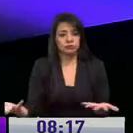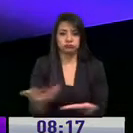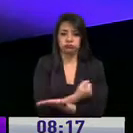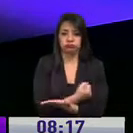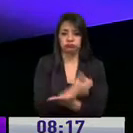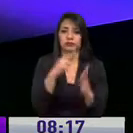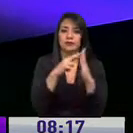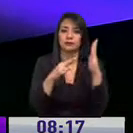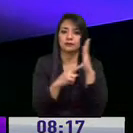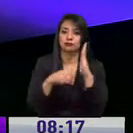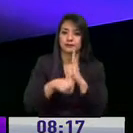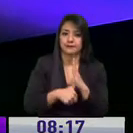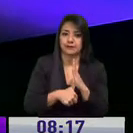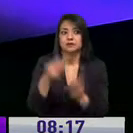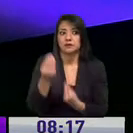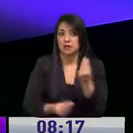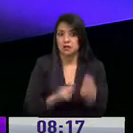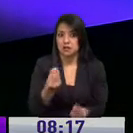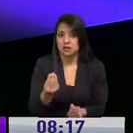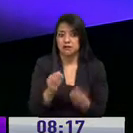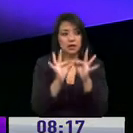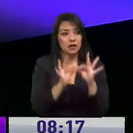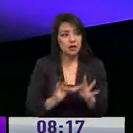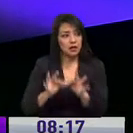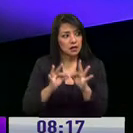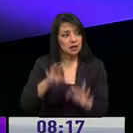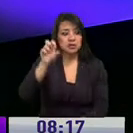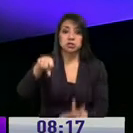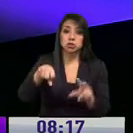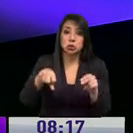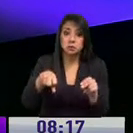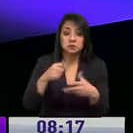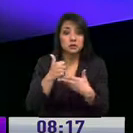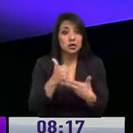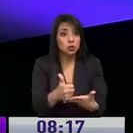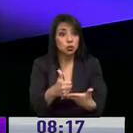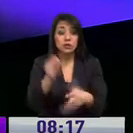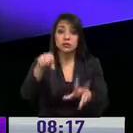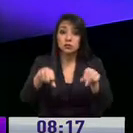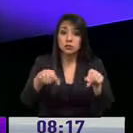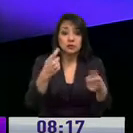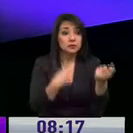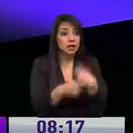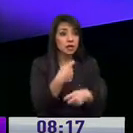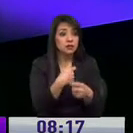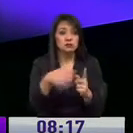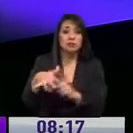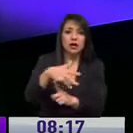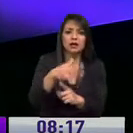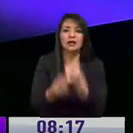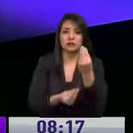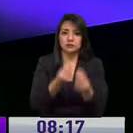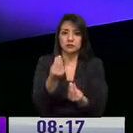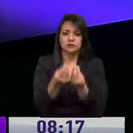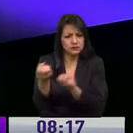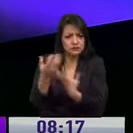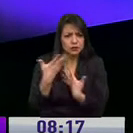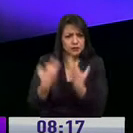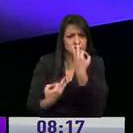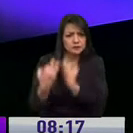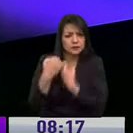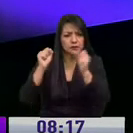al registro civil, ¿qué mismo va a hacer? ¿Si lo va a habilitar? ¿Lo van a vender? ¿O van a hacer un parque, como están pidiendo los